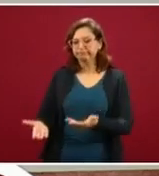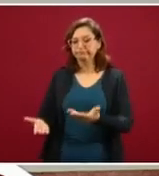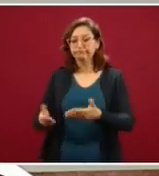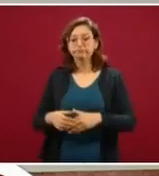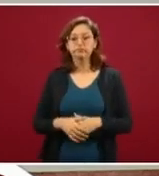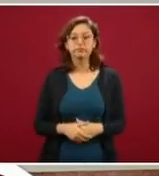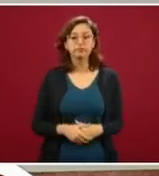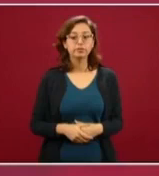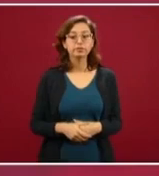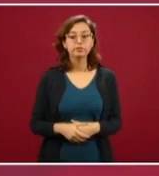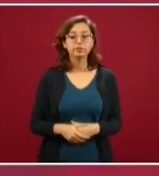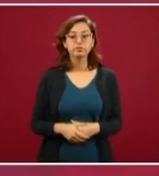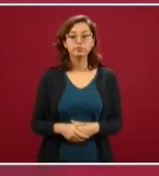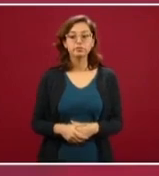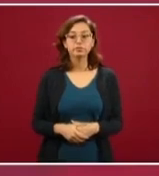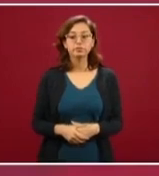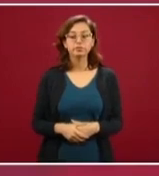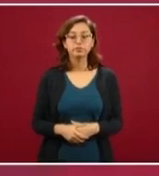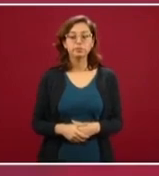Ya